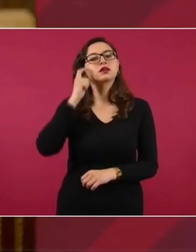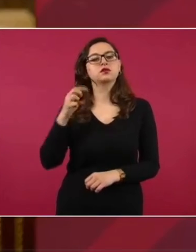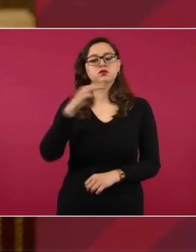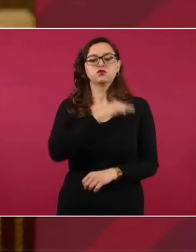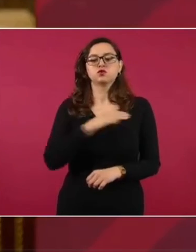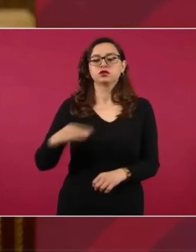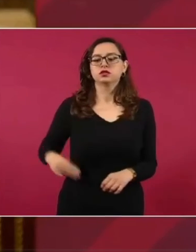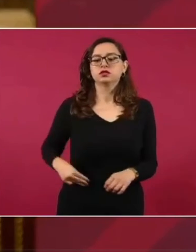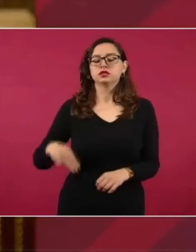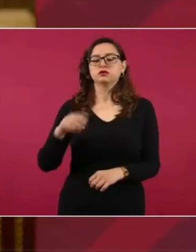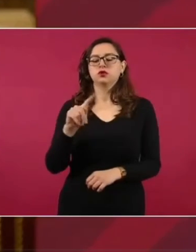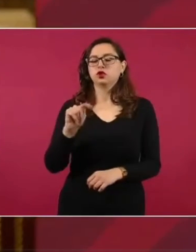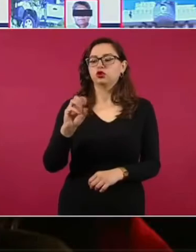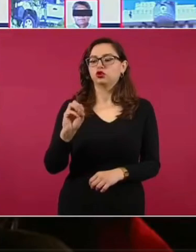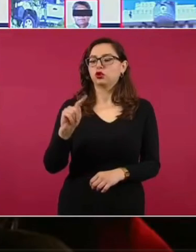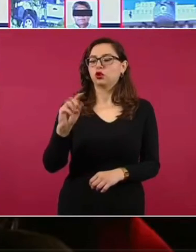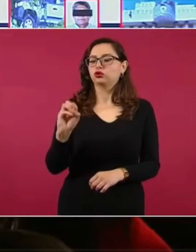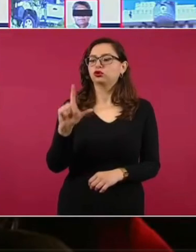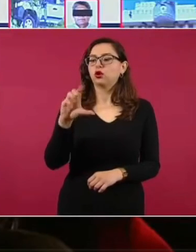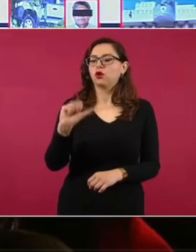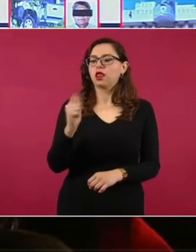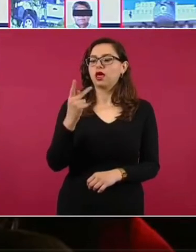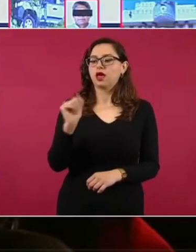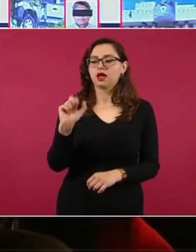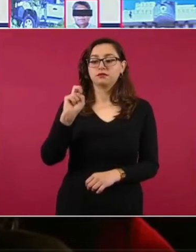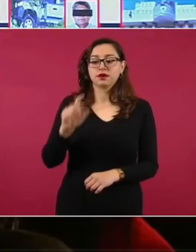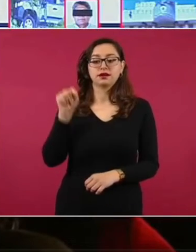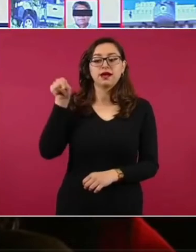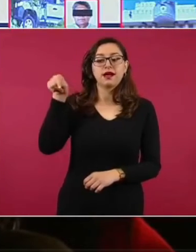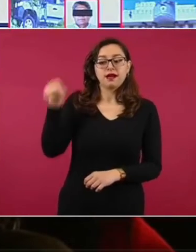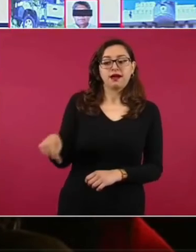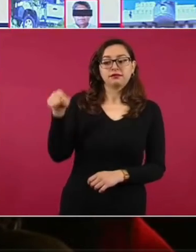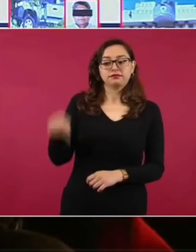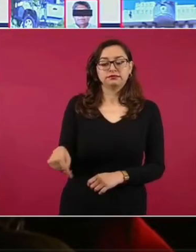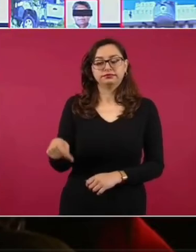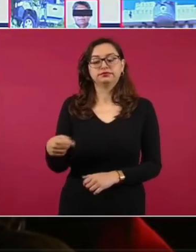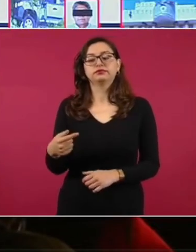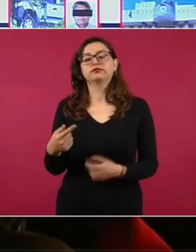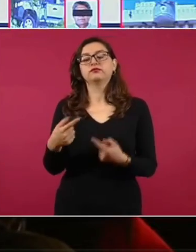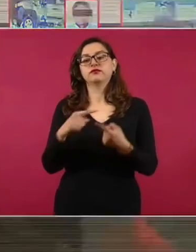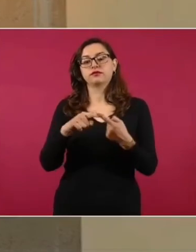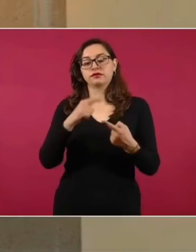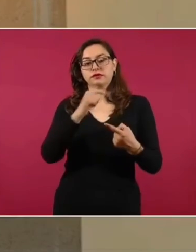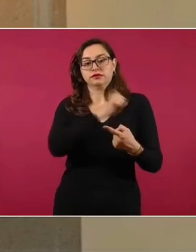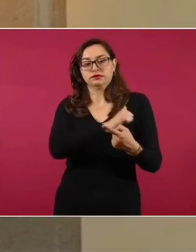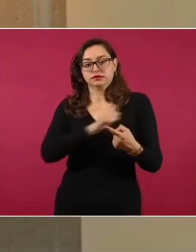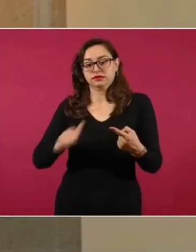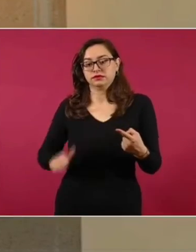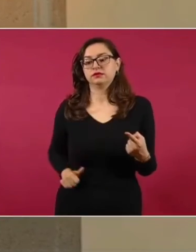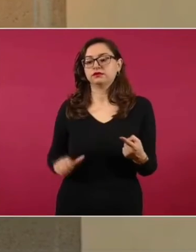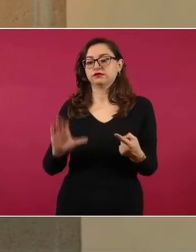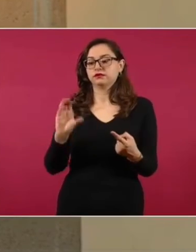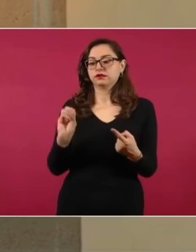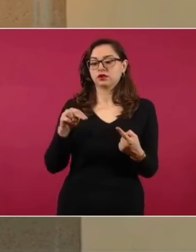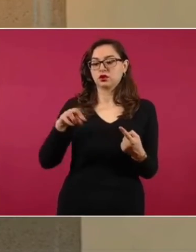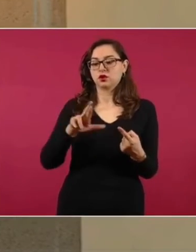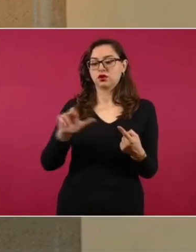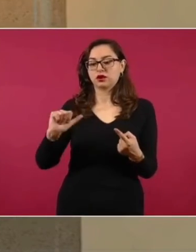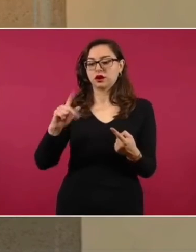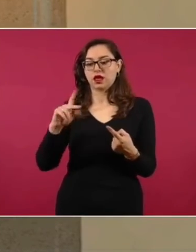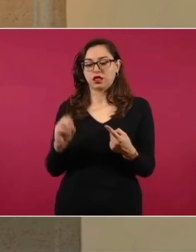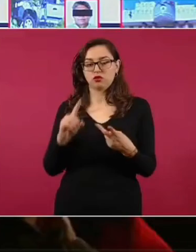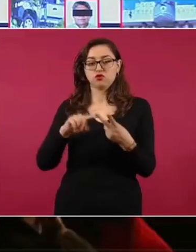evento delictivo donde fueron privados de la vida el alcalde Conrado Mendoza, su